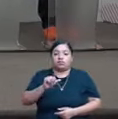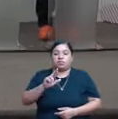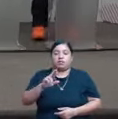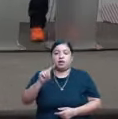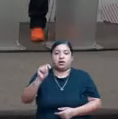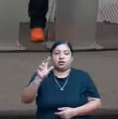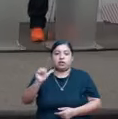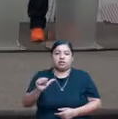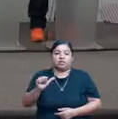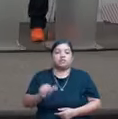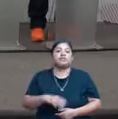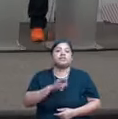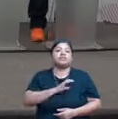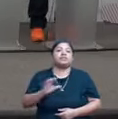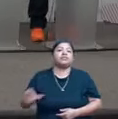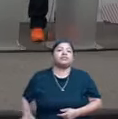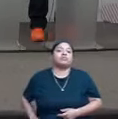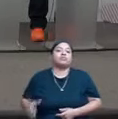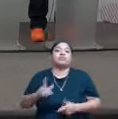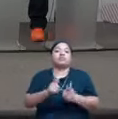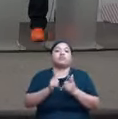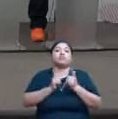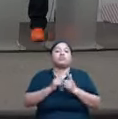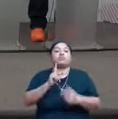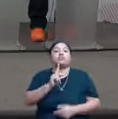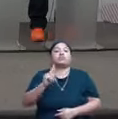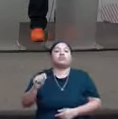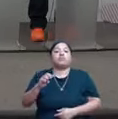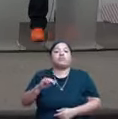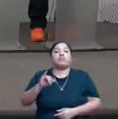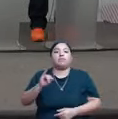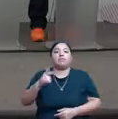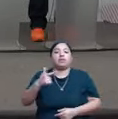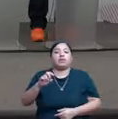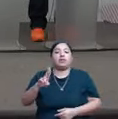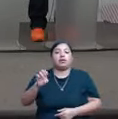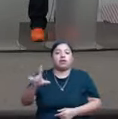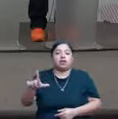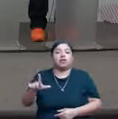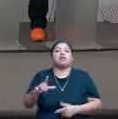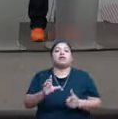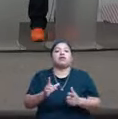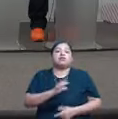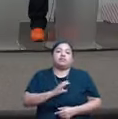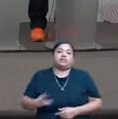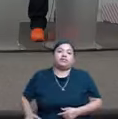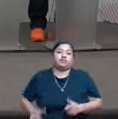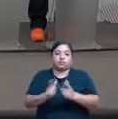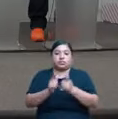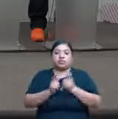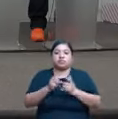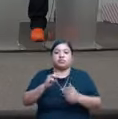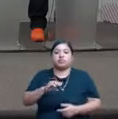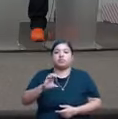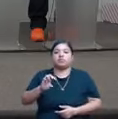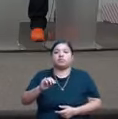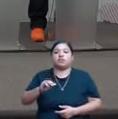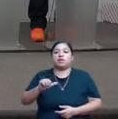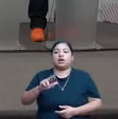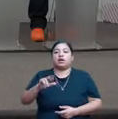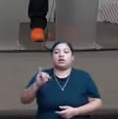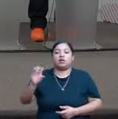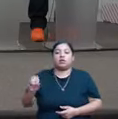Cipriano Jiménez. Candidata del Partido del Trabajo, Miguel Ángel Peña Flores. Candidato del Partido Movimiento Ciudadano, Mario Cruz